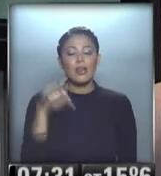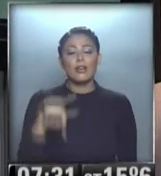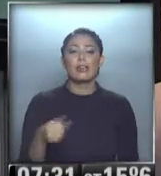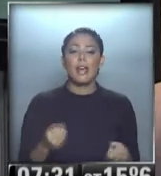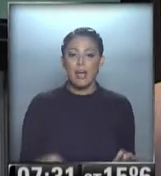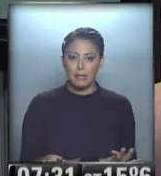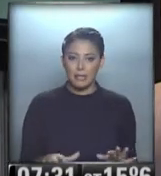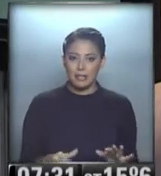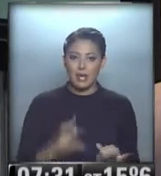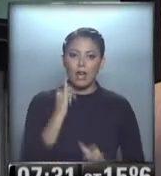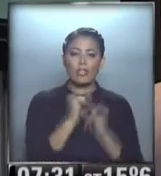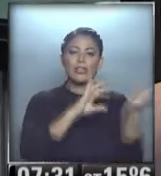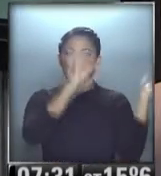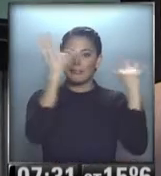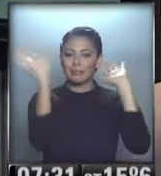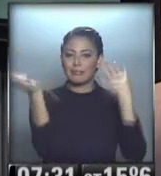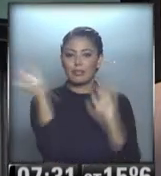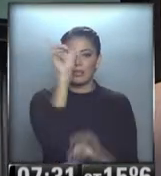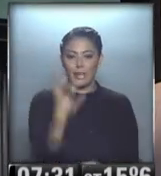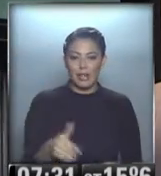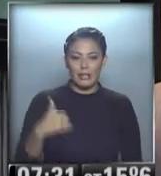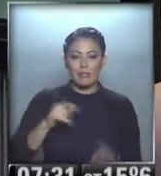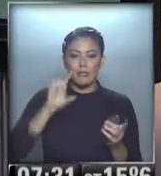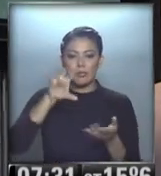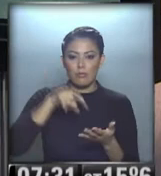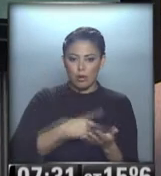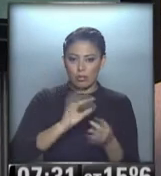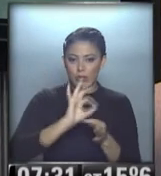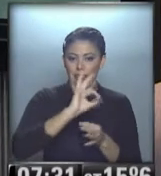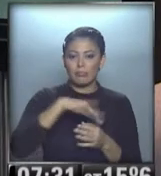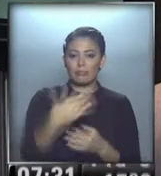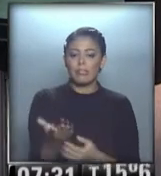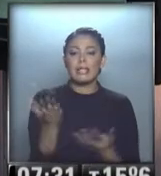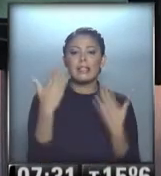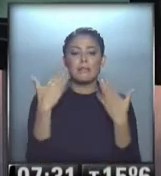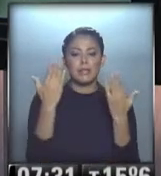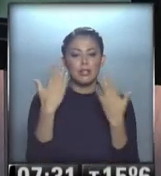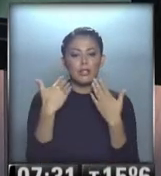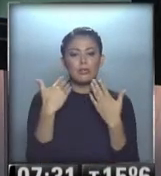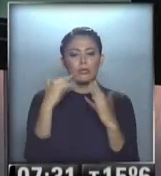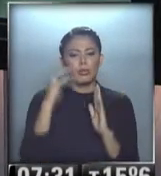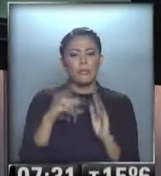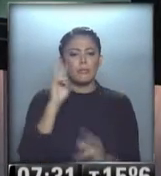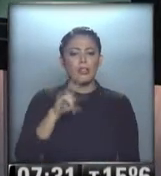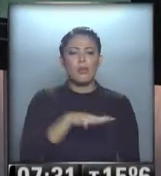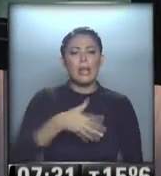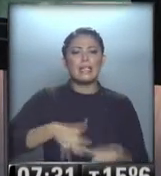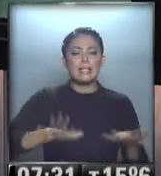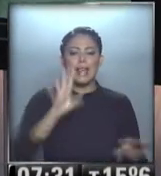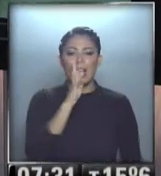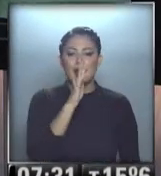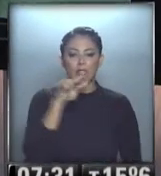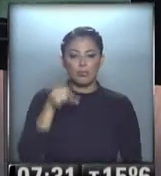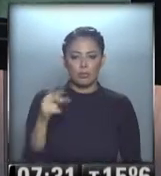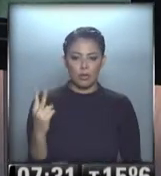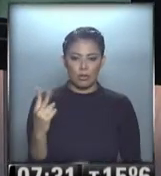ya a recorrer la meteorología en nuestro país, el Gran Buenos Aires, con temperaturas bastante bajitas. Miren, 6 a 14 grados,